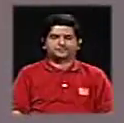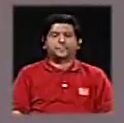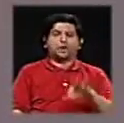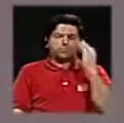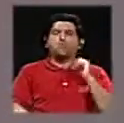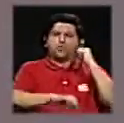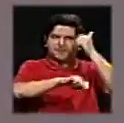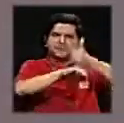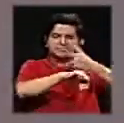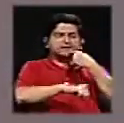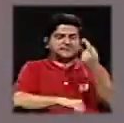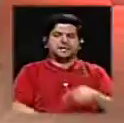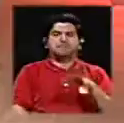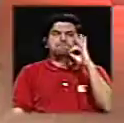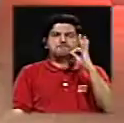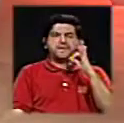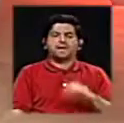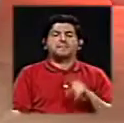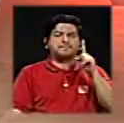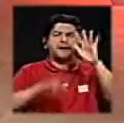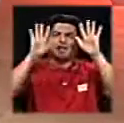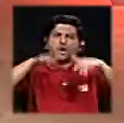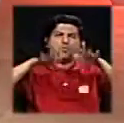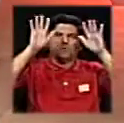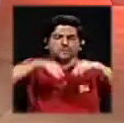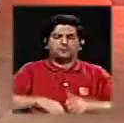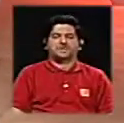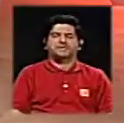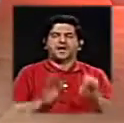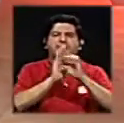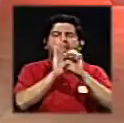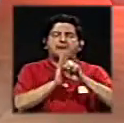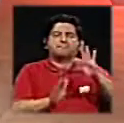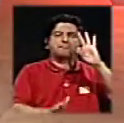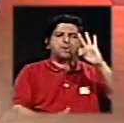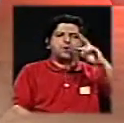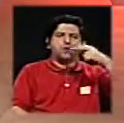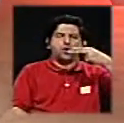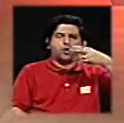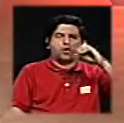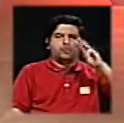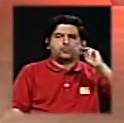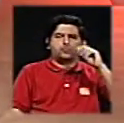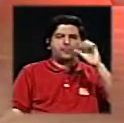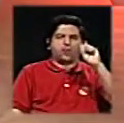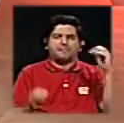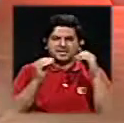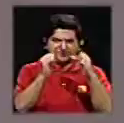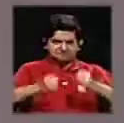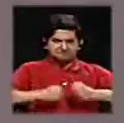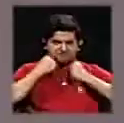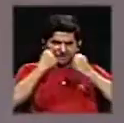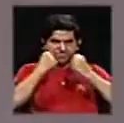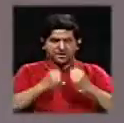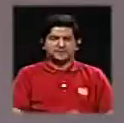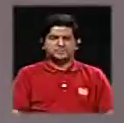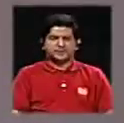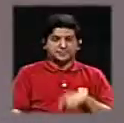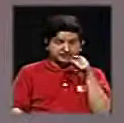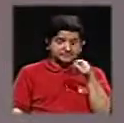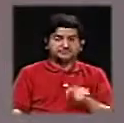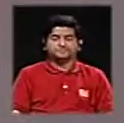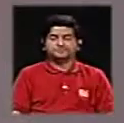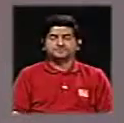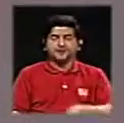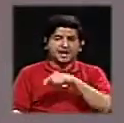de determinar eso y decir, bueno, para tal tormenta, digamos, Tomás, que fue una de las más violentas, si el caudal de esa